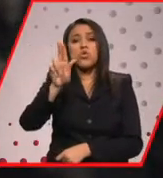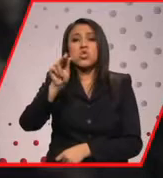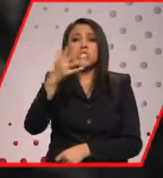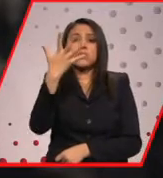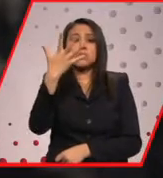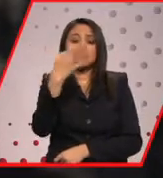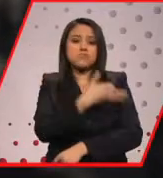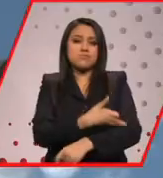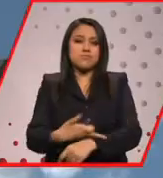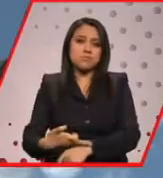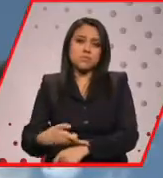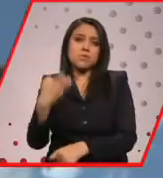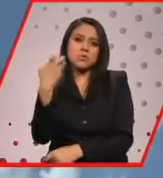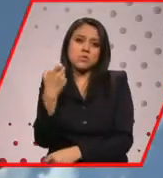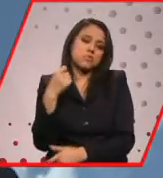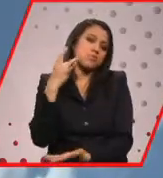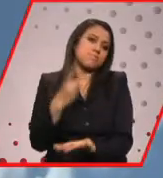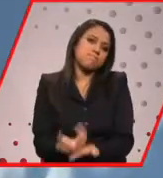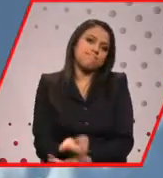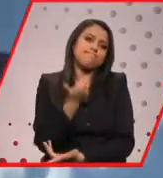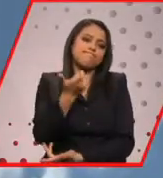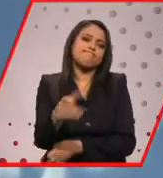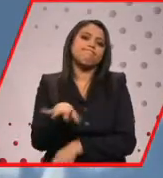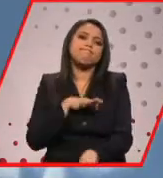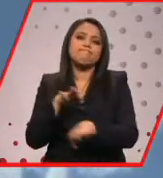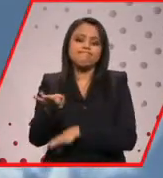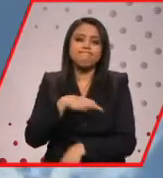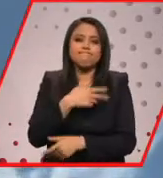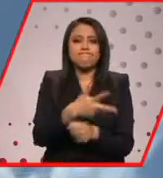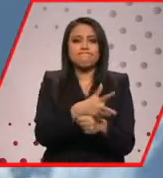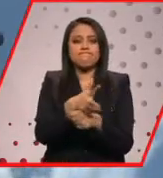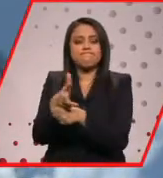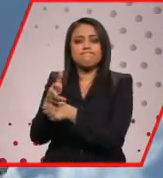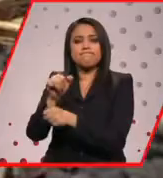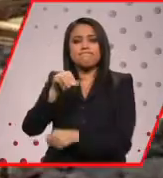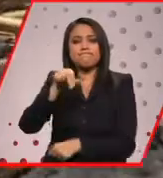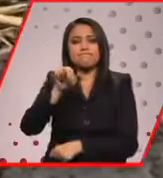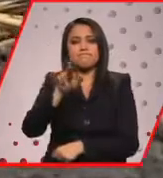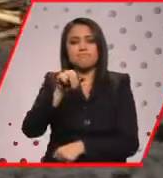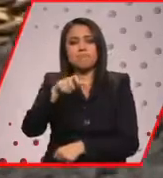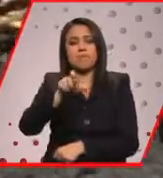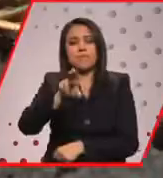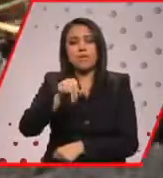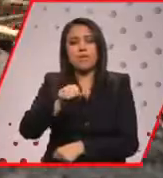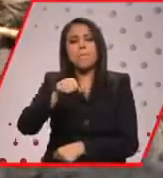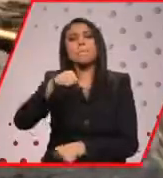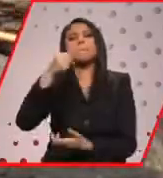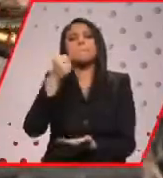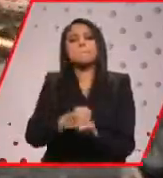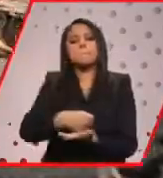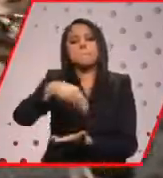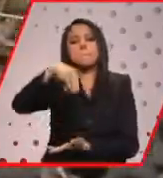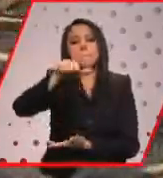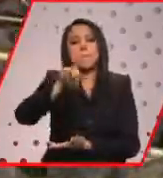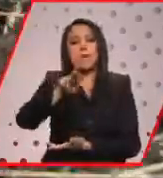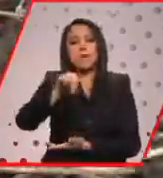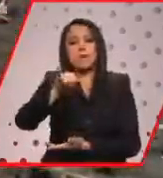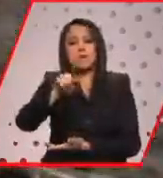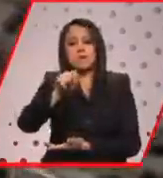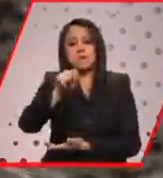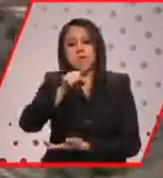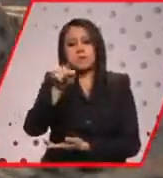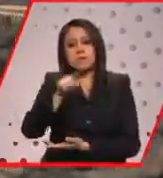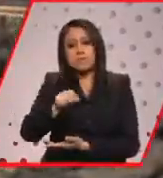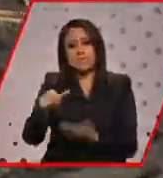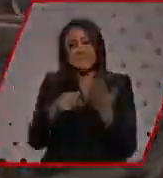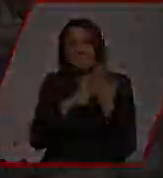familias representa su sustento. Con imágenes de Enrique Santamaría, Marixa Pedraza, a quien